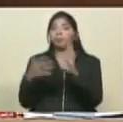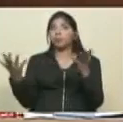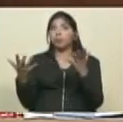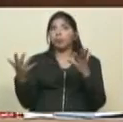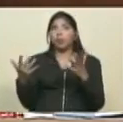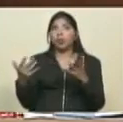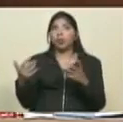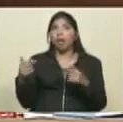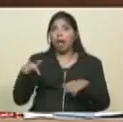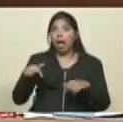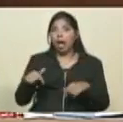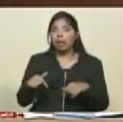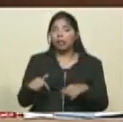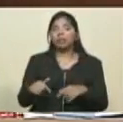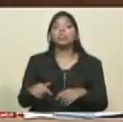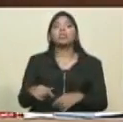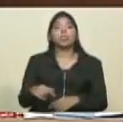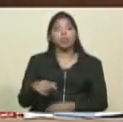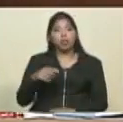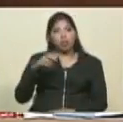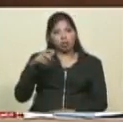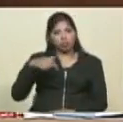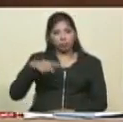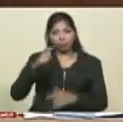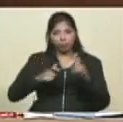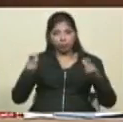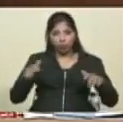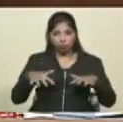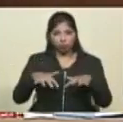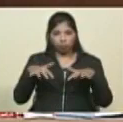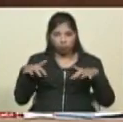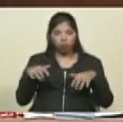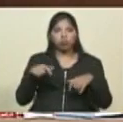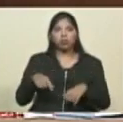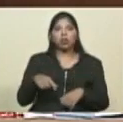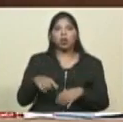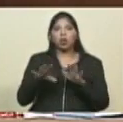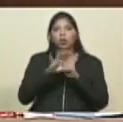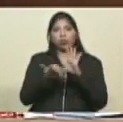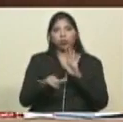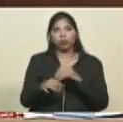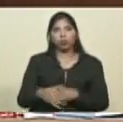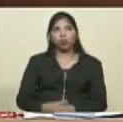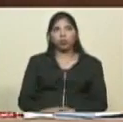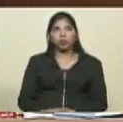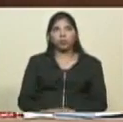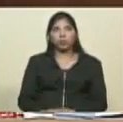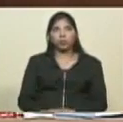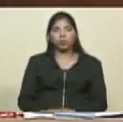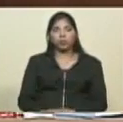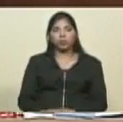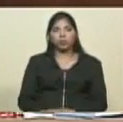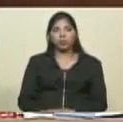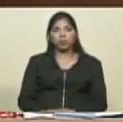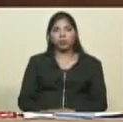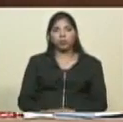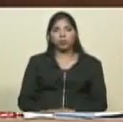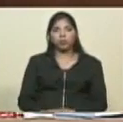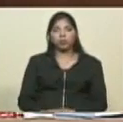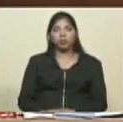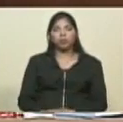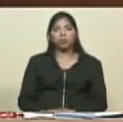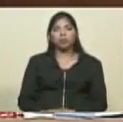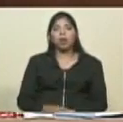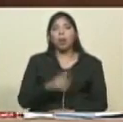Asamblea Constituyente, que respeten el modelo de democracia, el modelo de derechos humanos, que nos dimos en el proceso constituyente